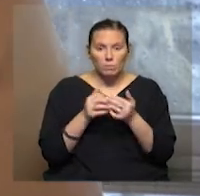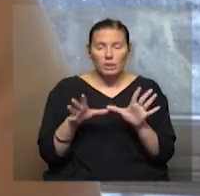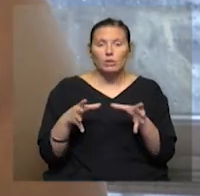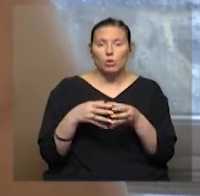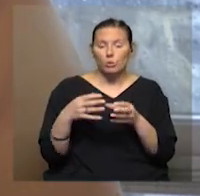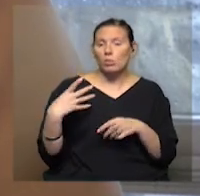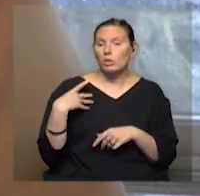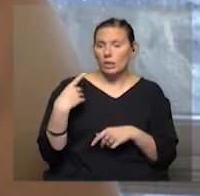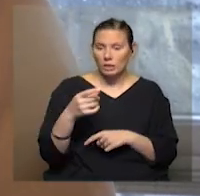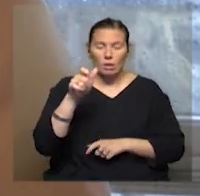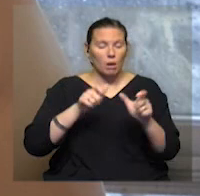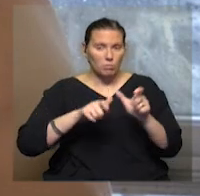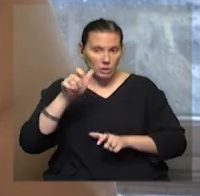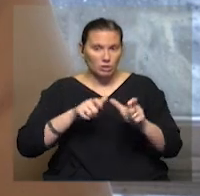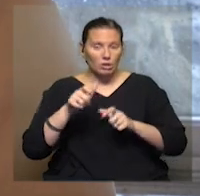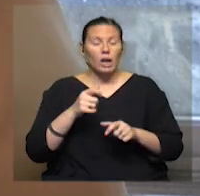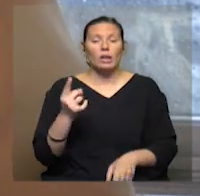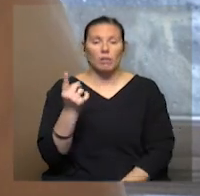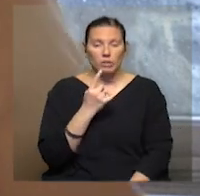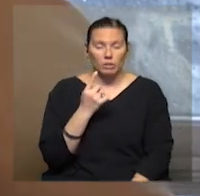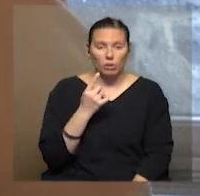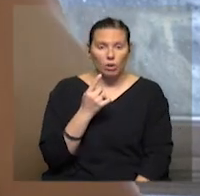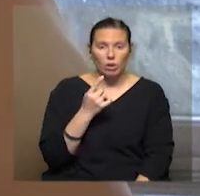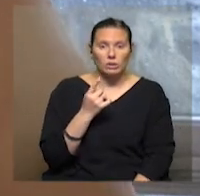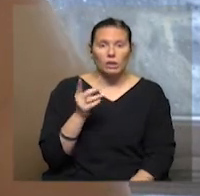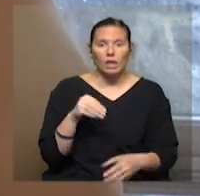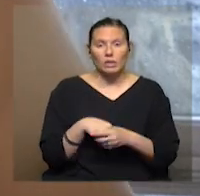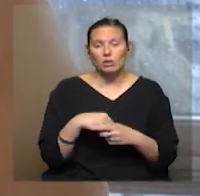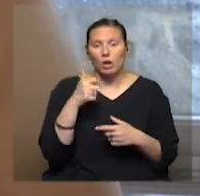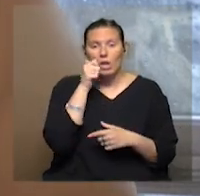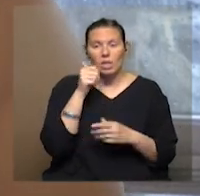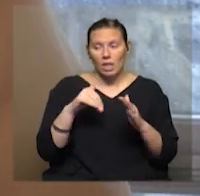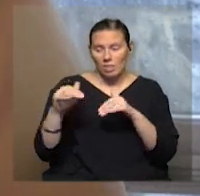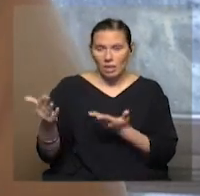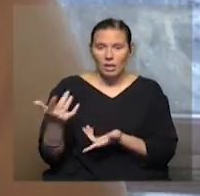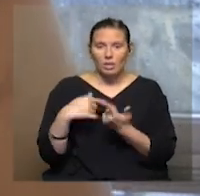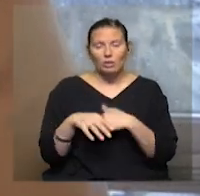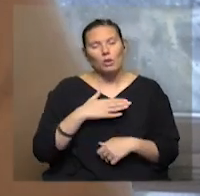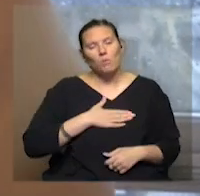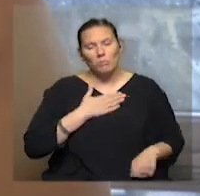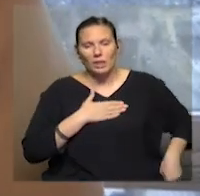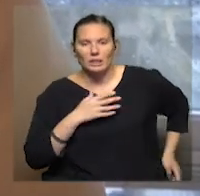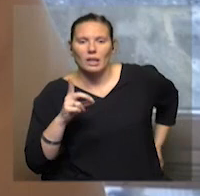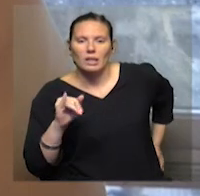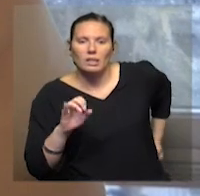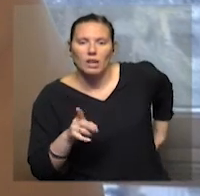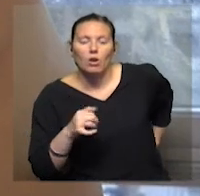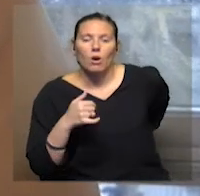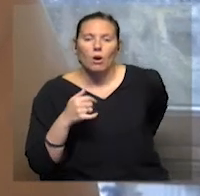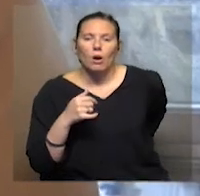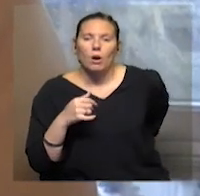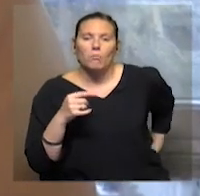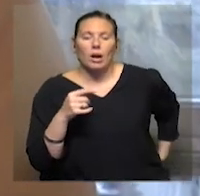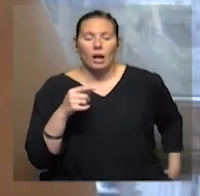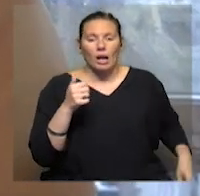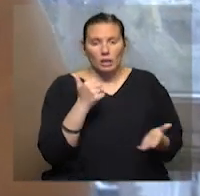del club y toda la gente que se acercó y llegó, forma parte de mi generación y para mí, bueno, es un placer. Y bueno, Diego va a estar cuando vuelva de su viaje,